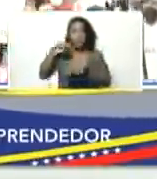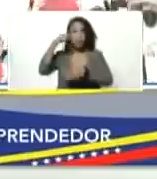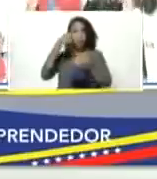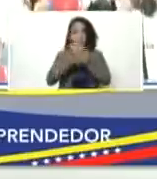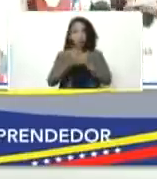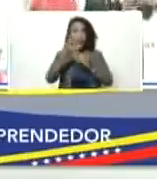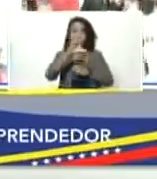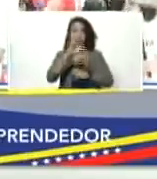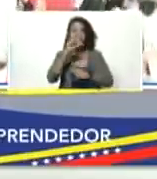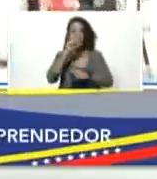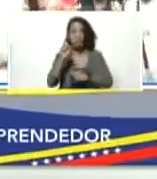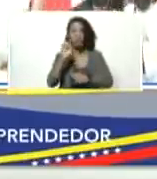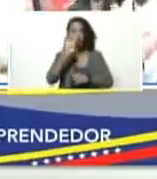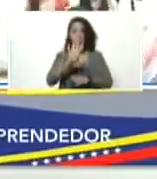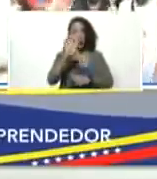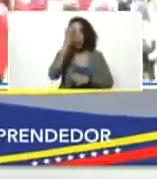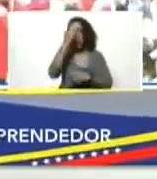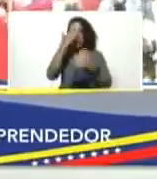30 años del 4F.